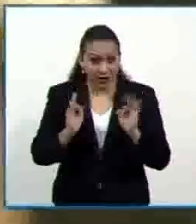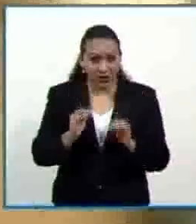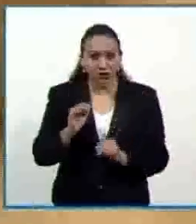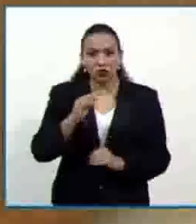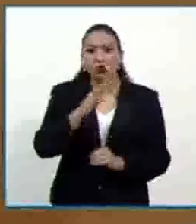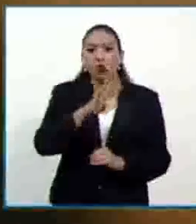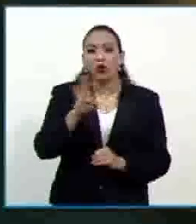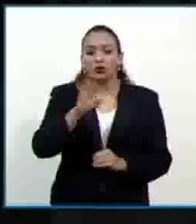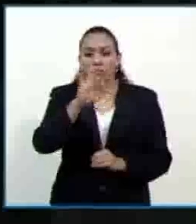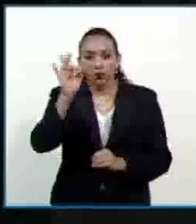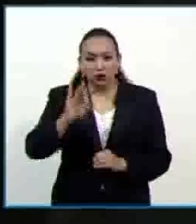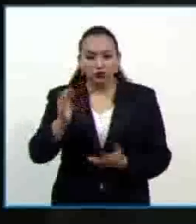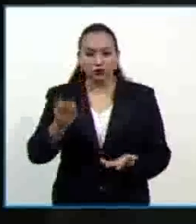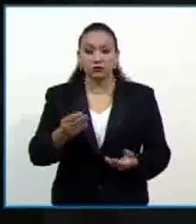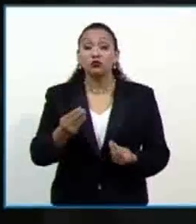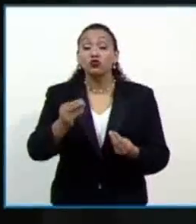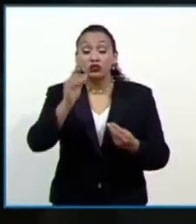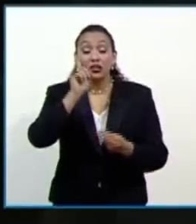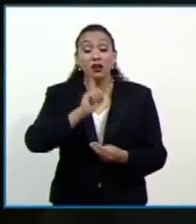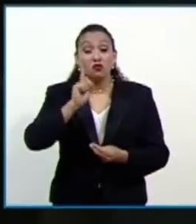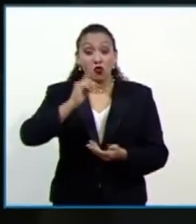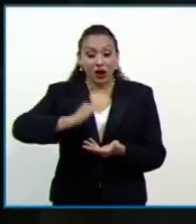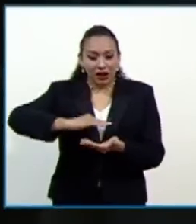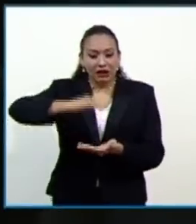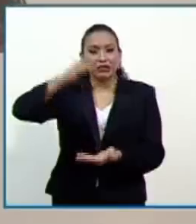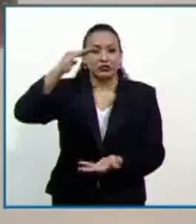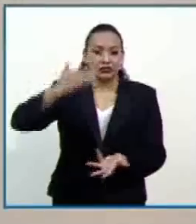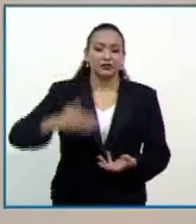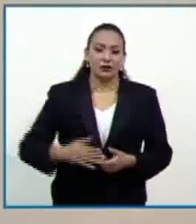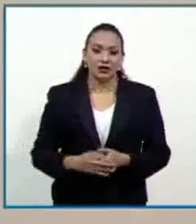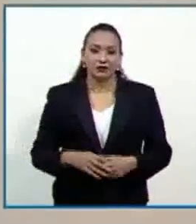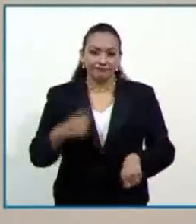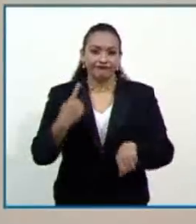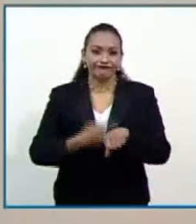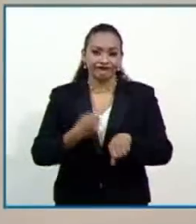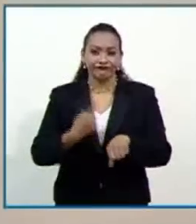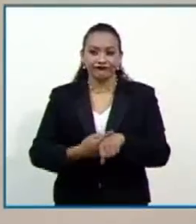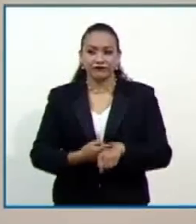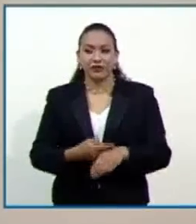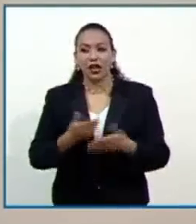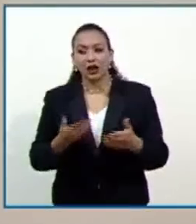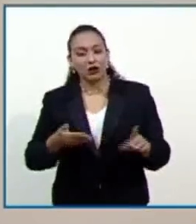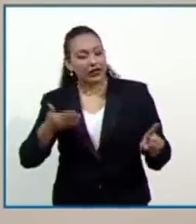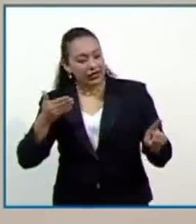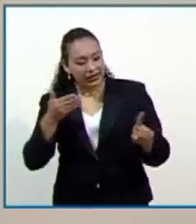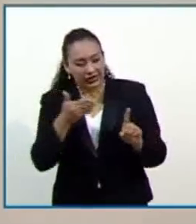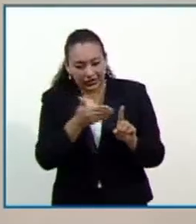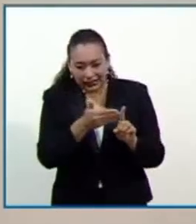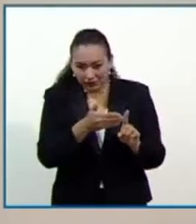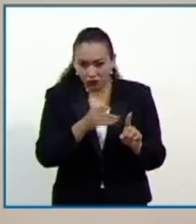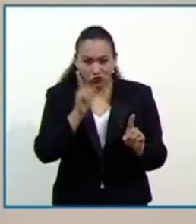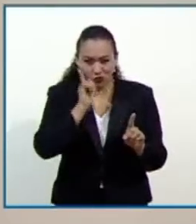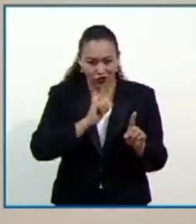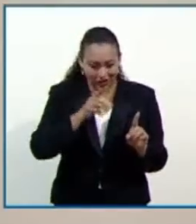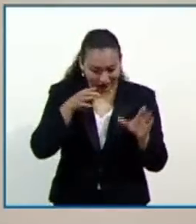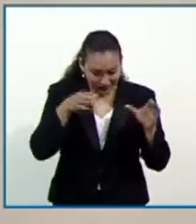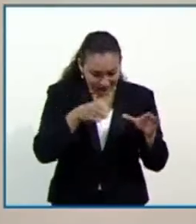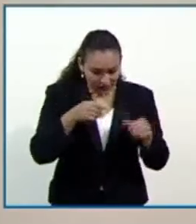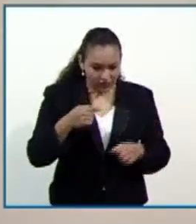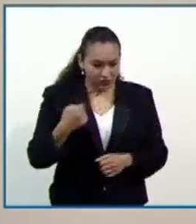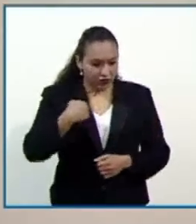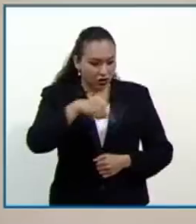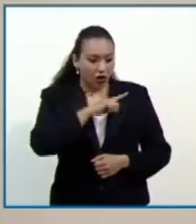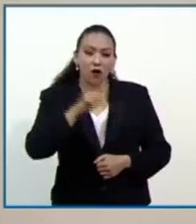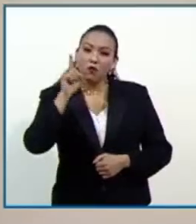lugar en el mundo, con las mujeres como el grupo más afectado. Si hablamos específicamente de las mujeres, nosotros